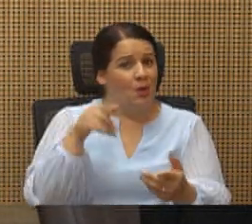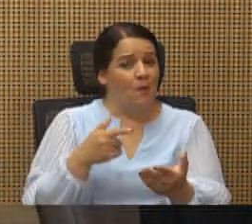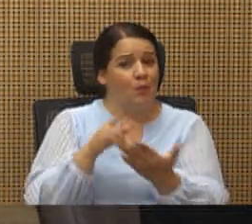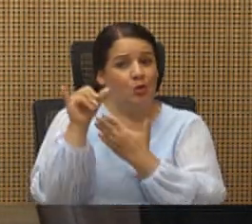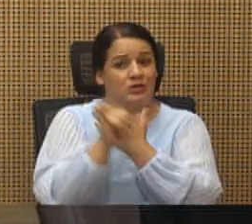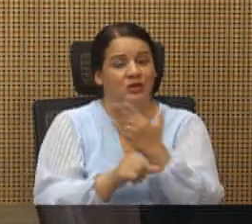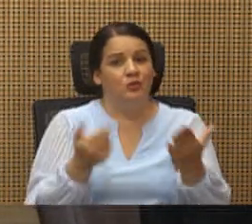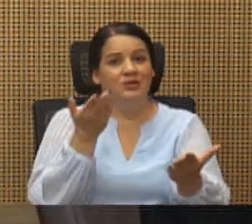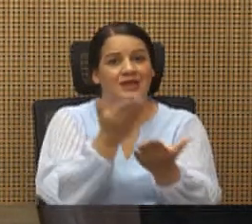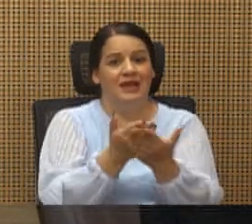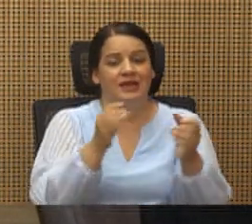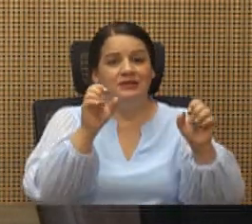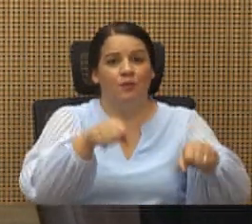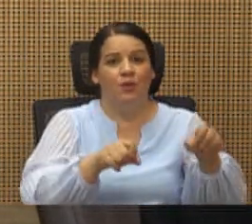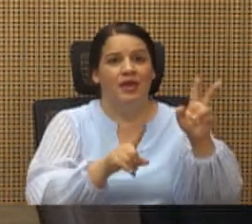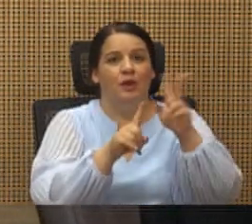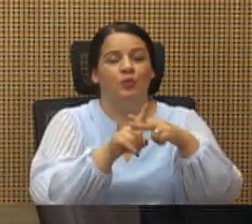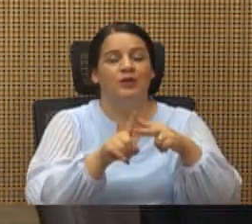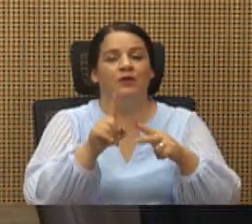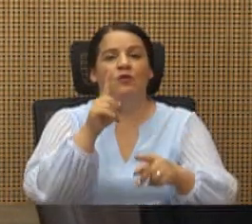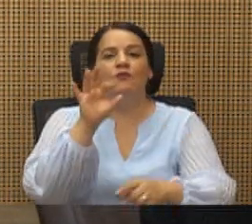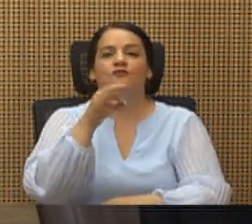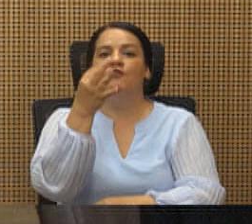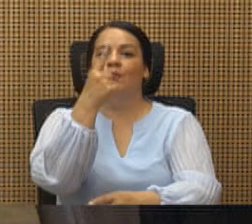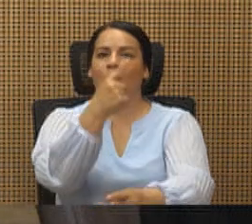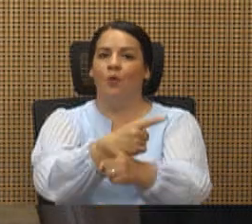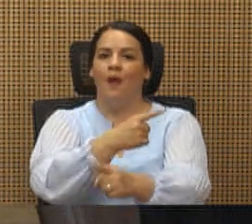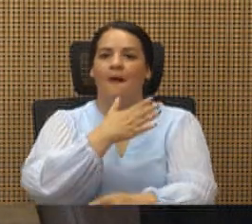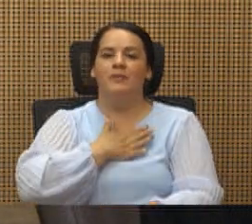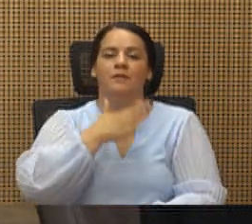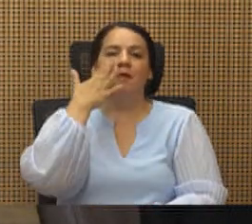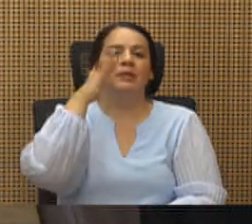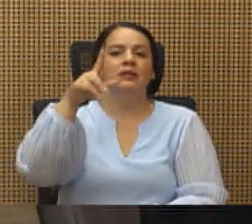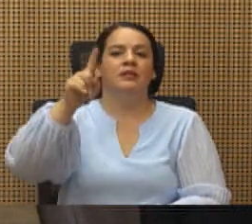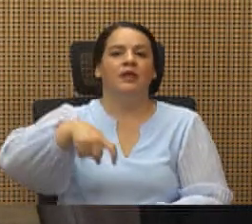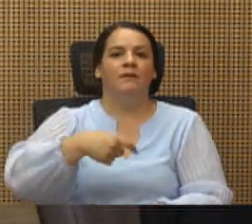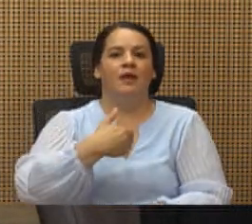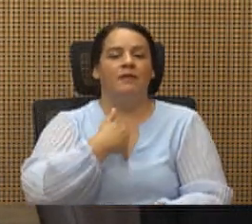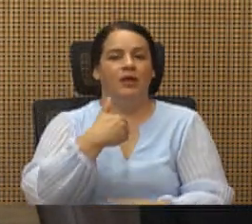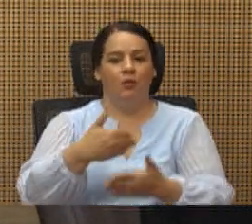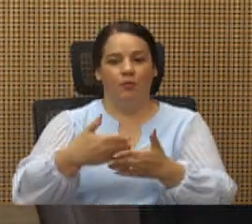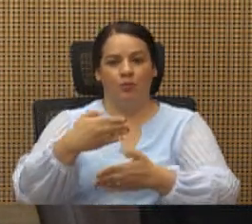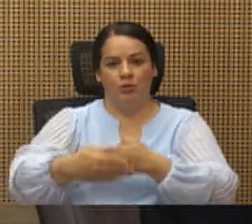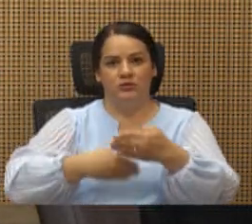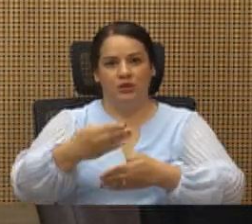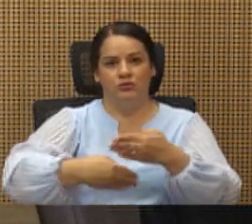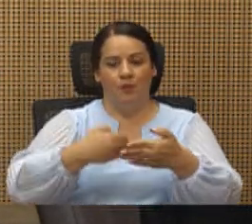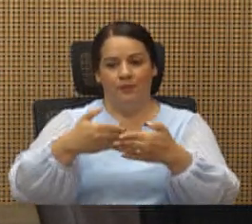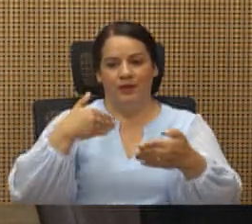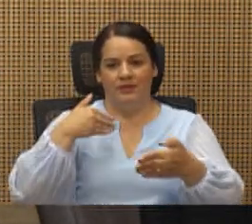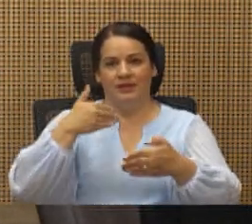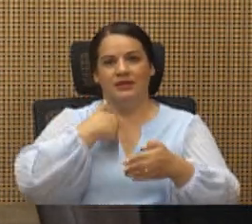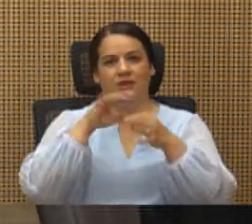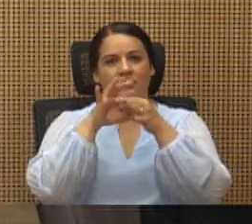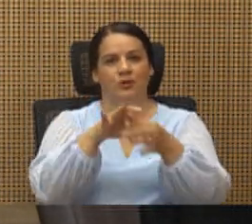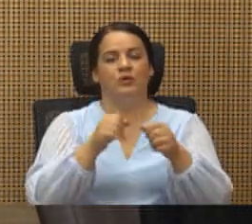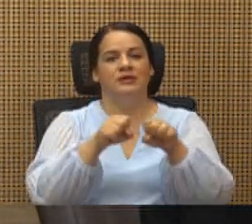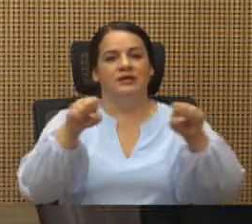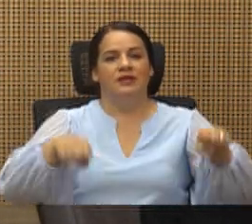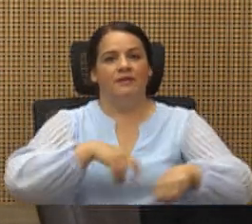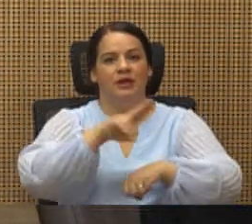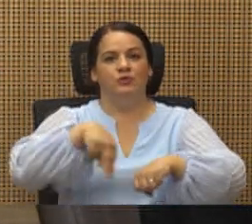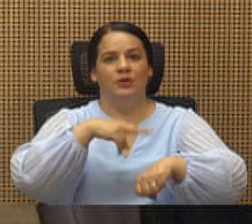ejecutado de forma correcta me parece a mí que tiene que haber un proceso previo que tiene que ver con el Sistema Nacional de inversión pública este